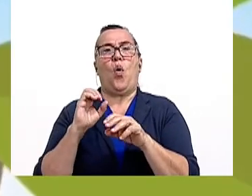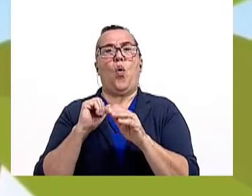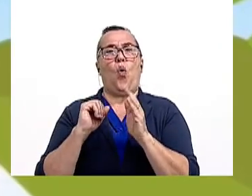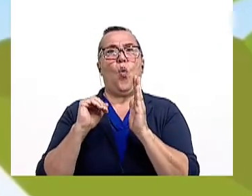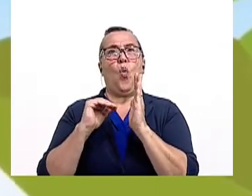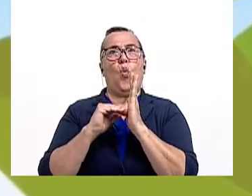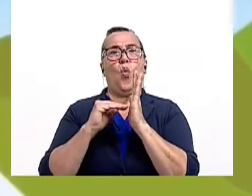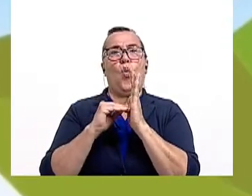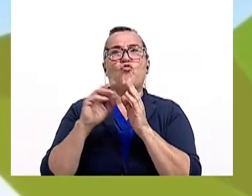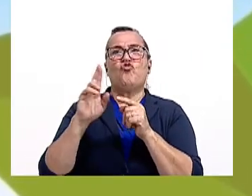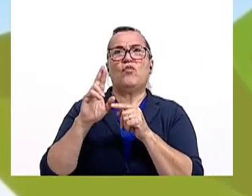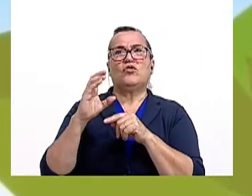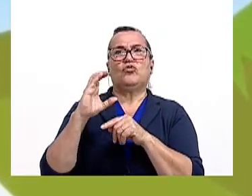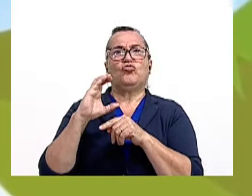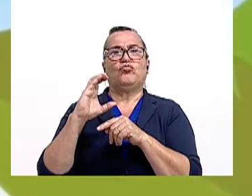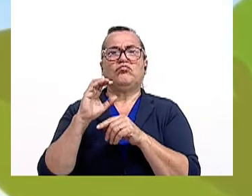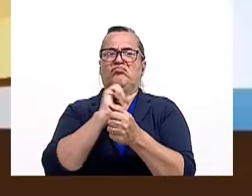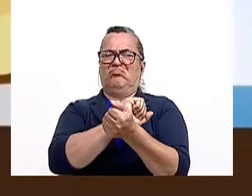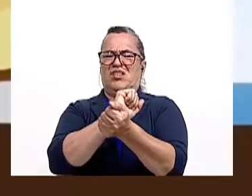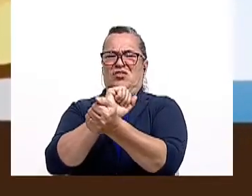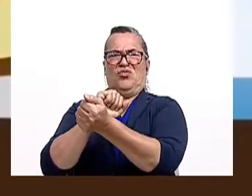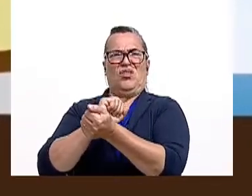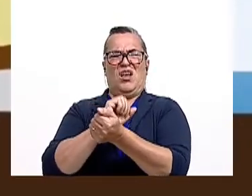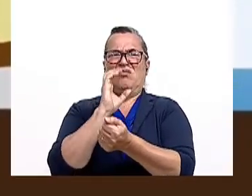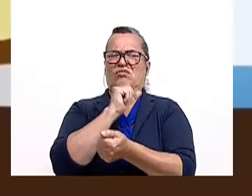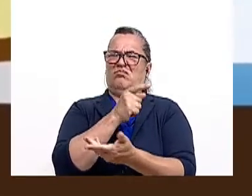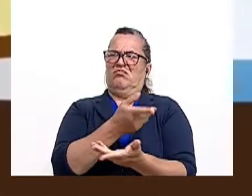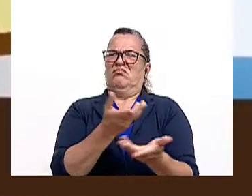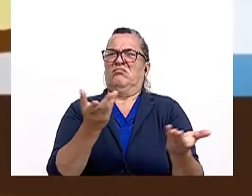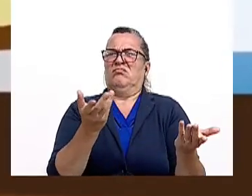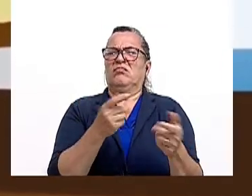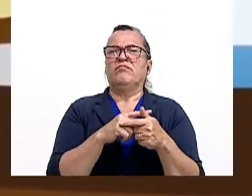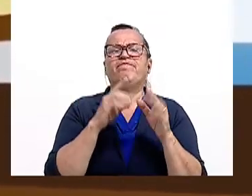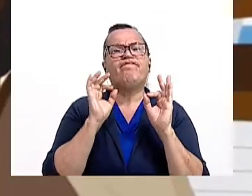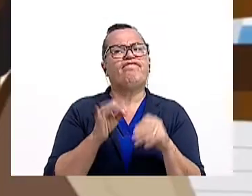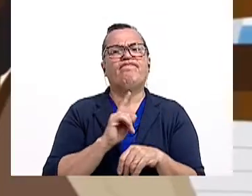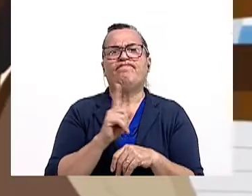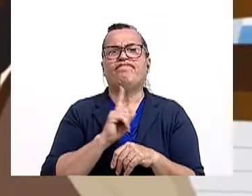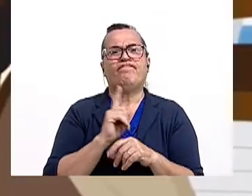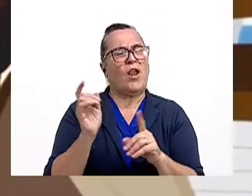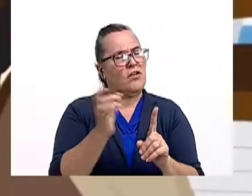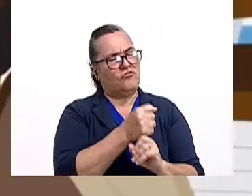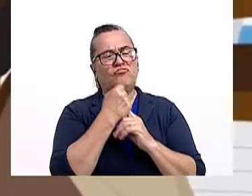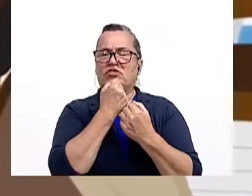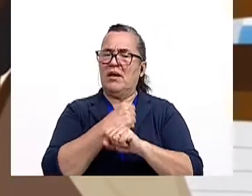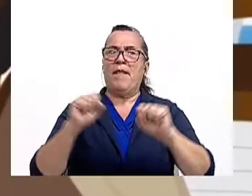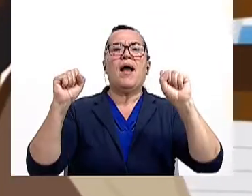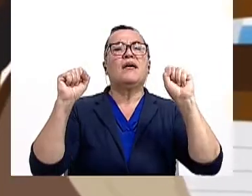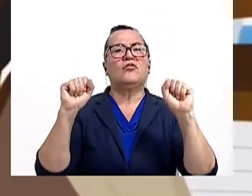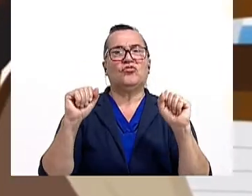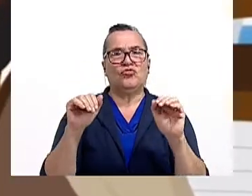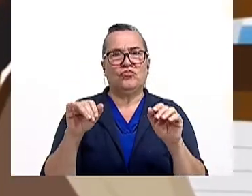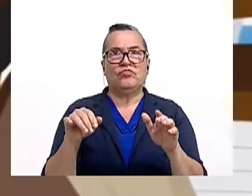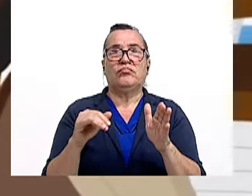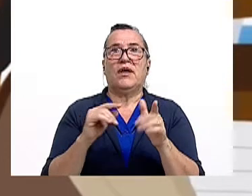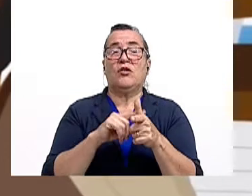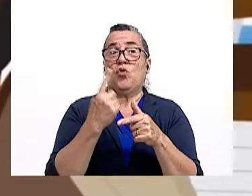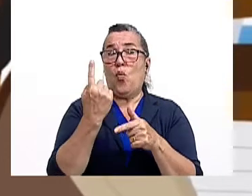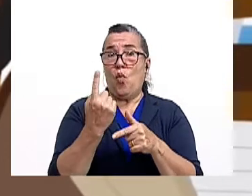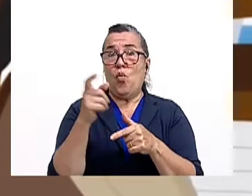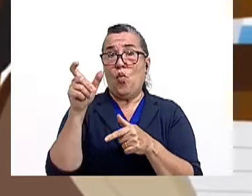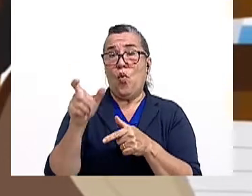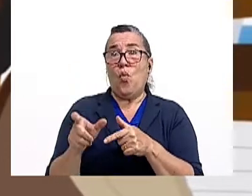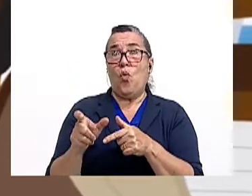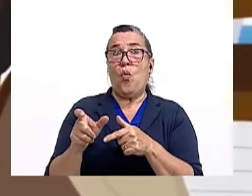Robinson Crusoe nota que hay varios prisioneros y decide rescatarlos de nuevo. Uno de estos